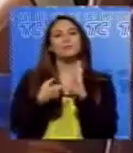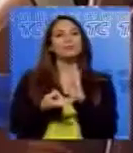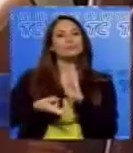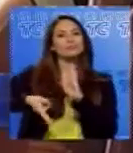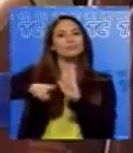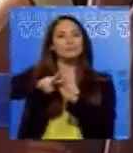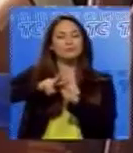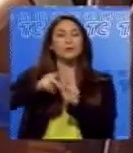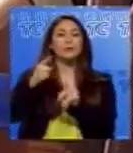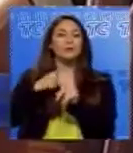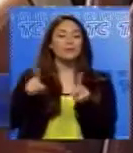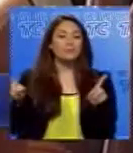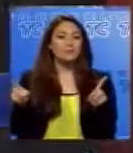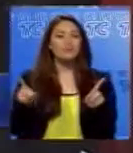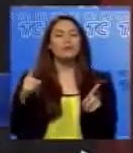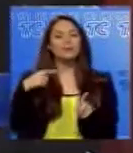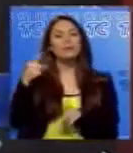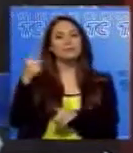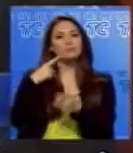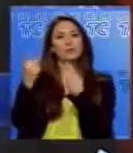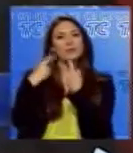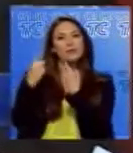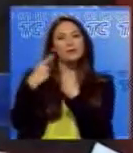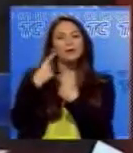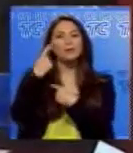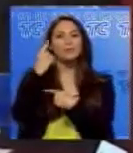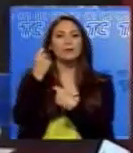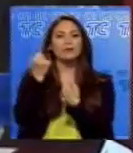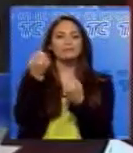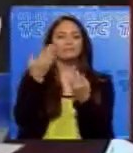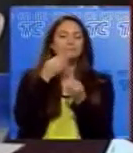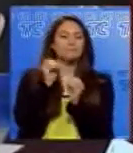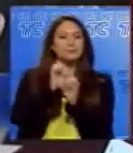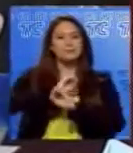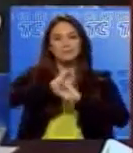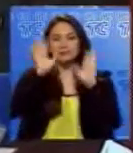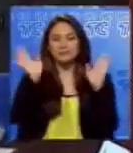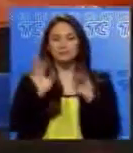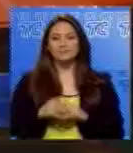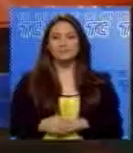Ecuador, sin descartar un diálogo de entendimiento. Puedan necesitar,